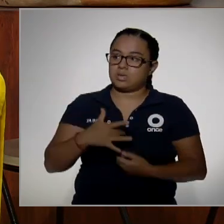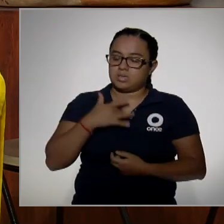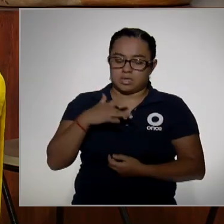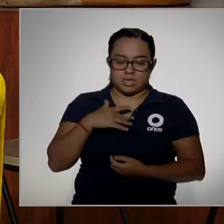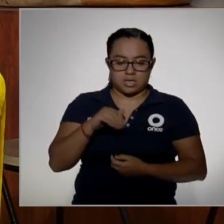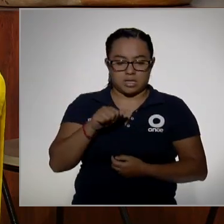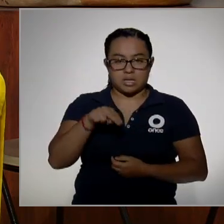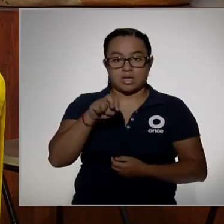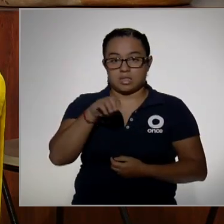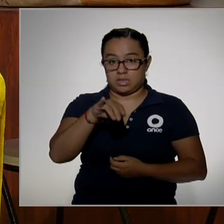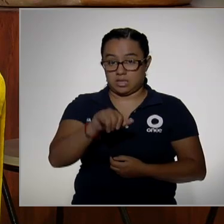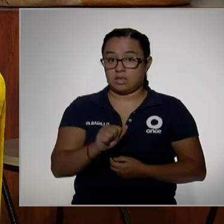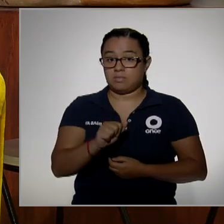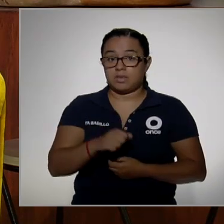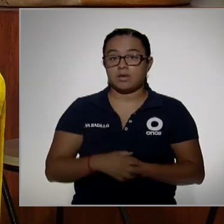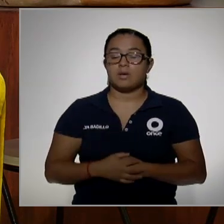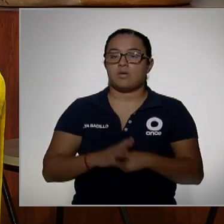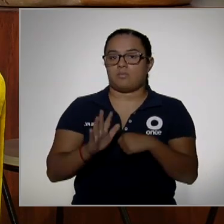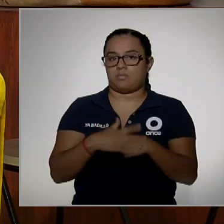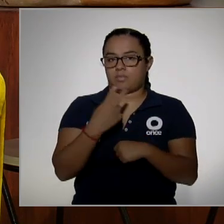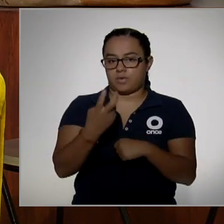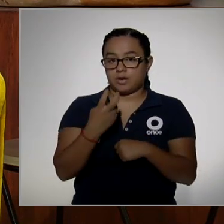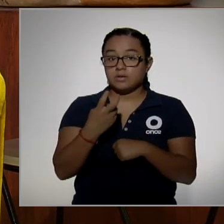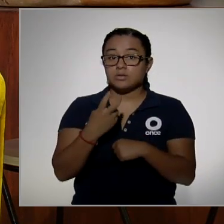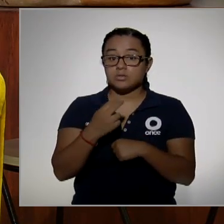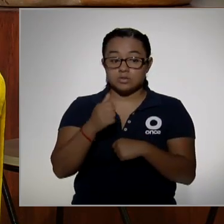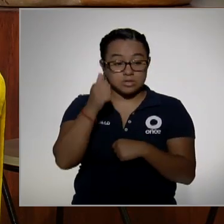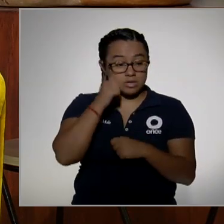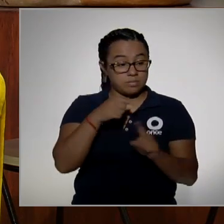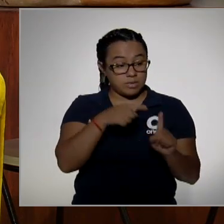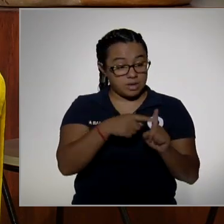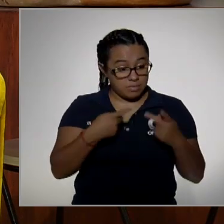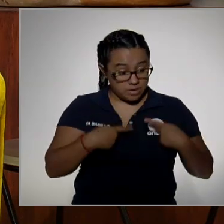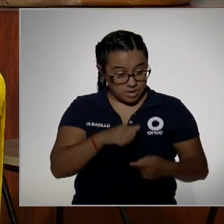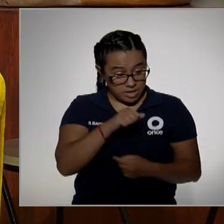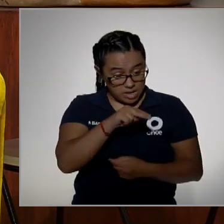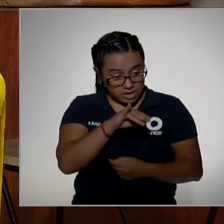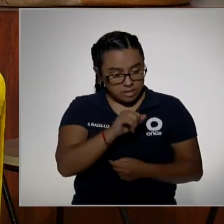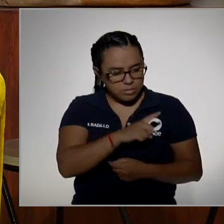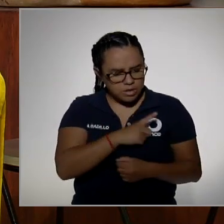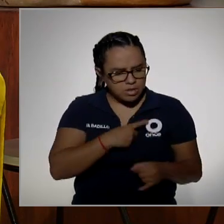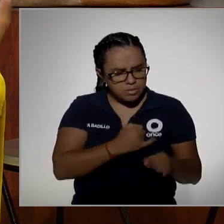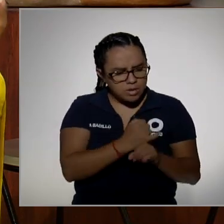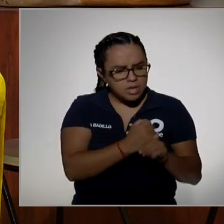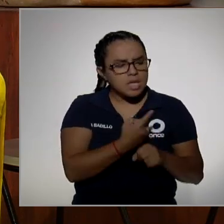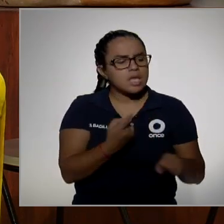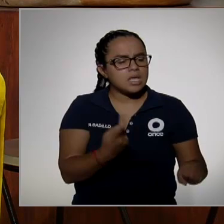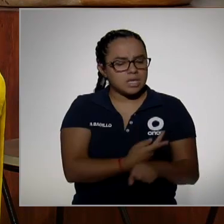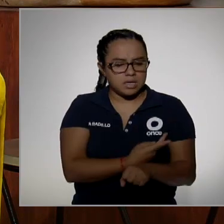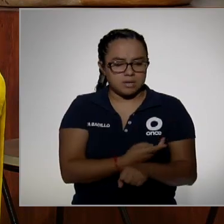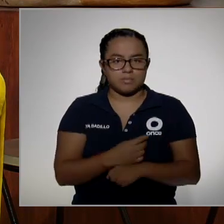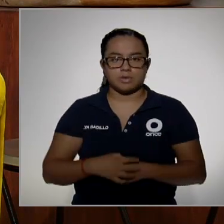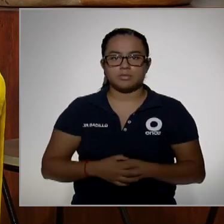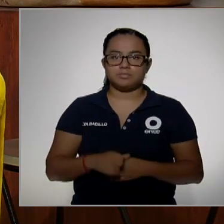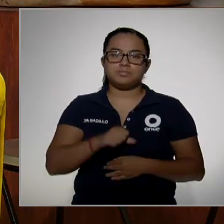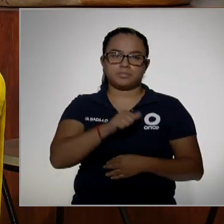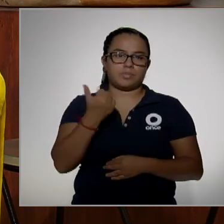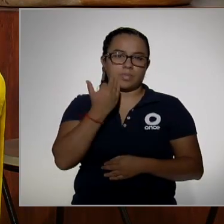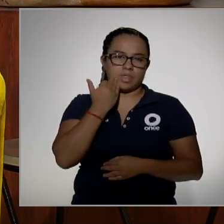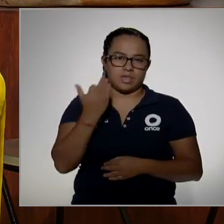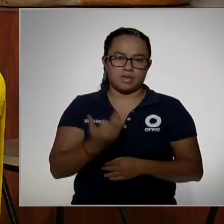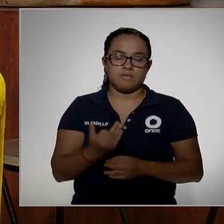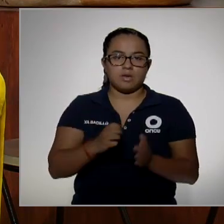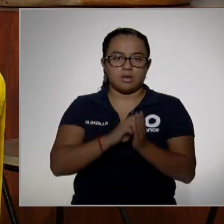de anemia por cien por lo tanto siempre que llegue a una a un paciente con anime debemos averiguar qué es lo que está ocurriendo otro defecto que